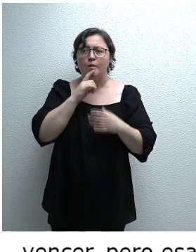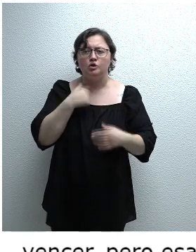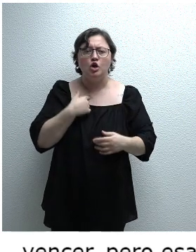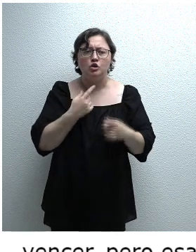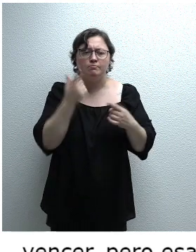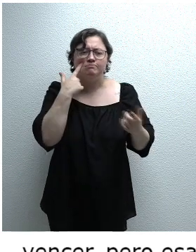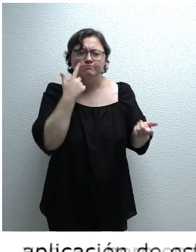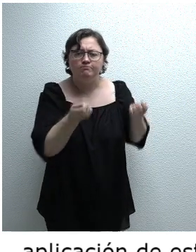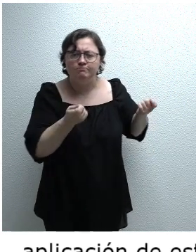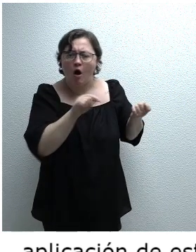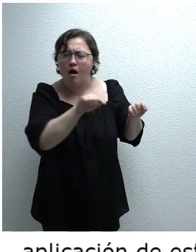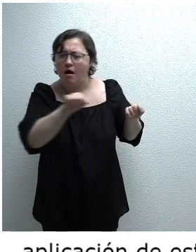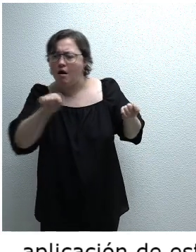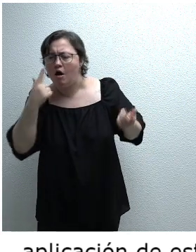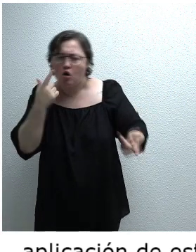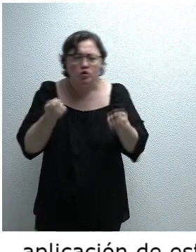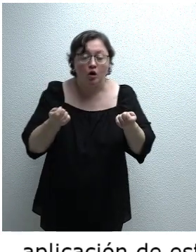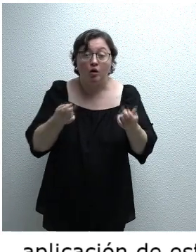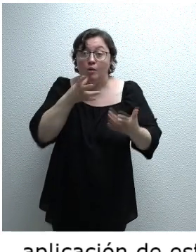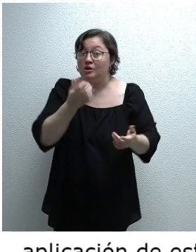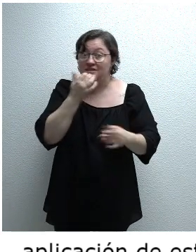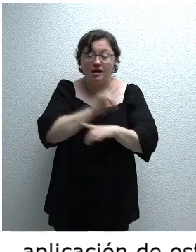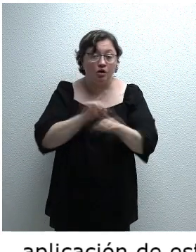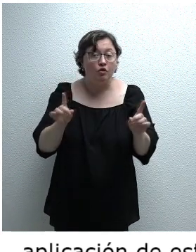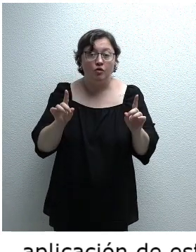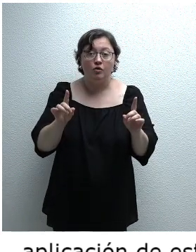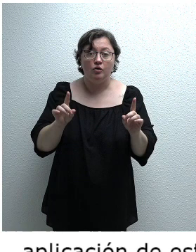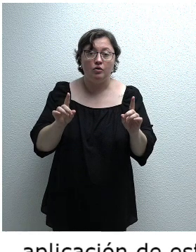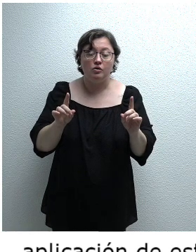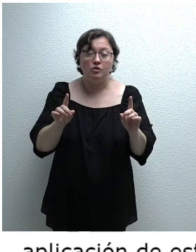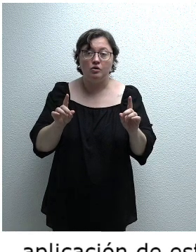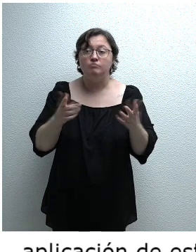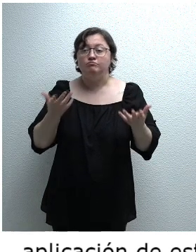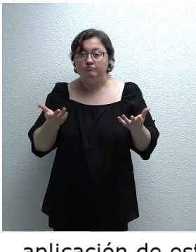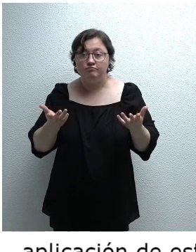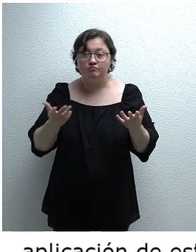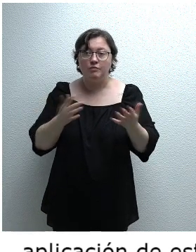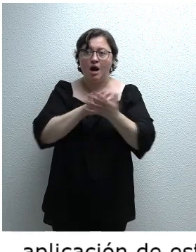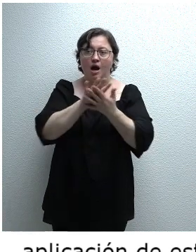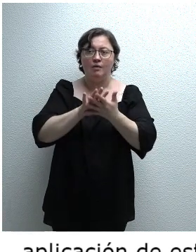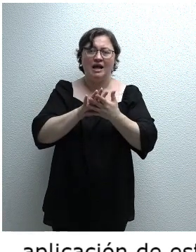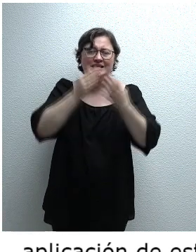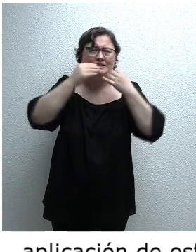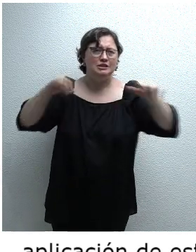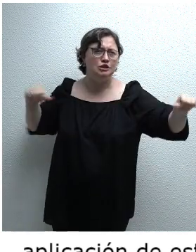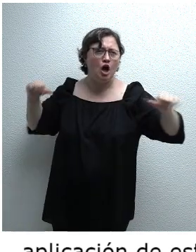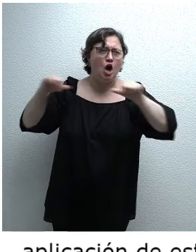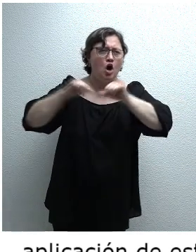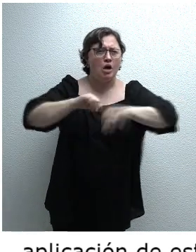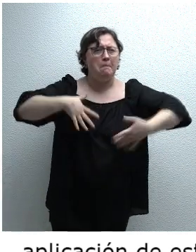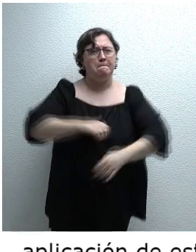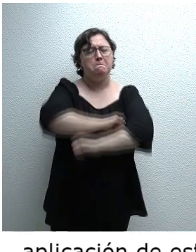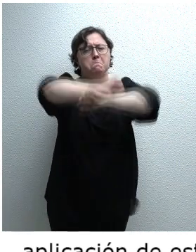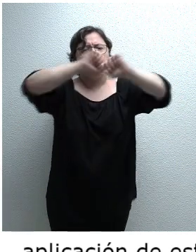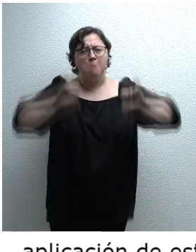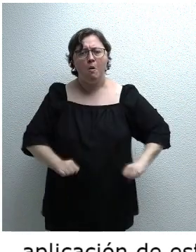las cosas, porque además esa inercia, esa digamos, raigambre histórica de la situación que veníamos